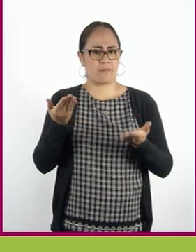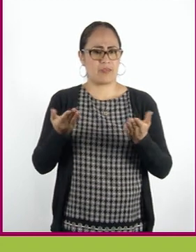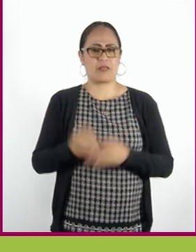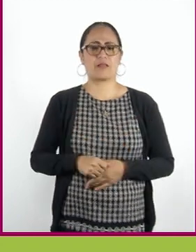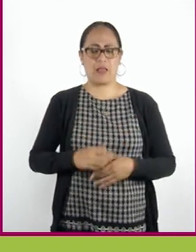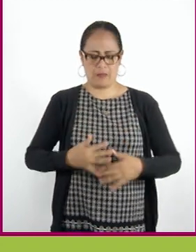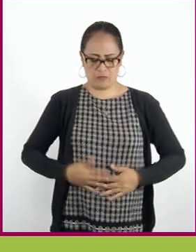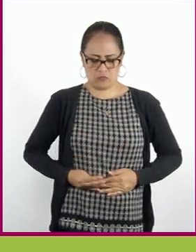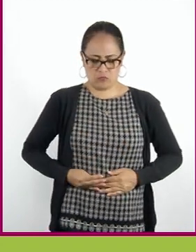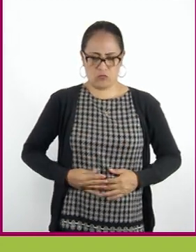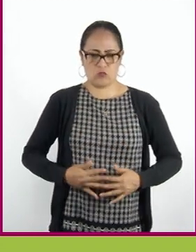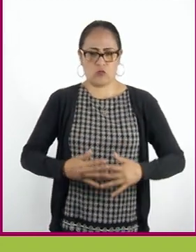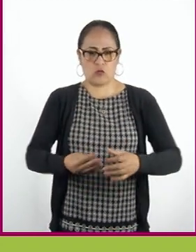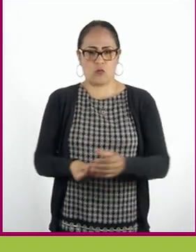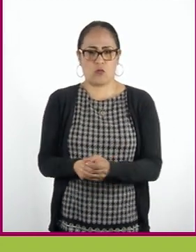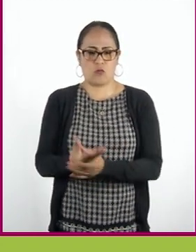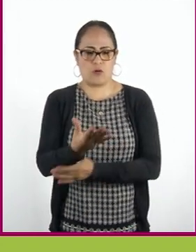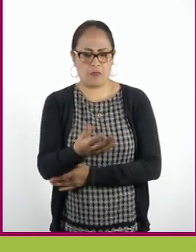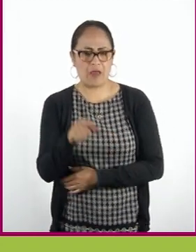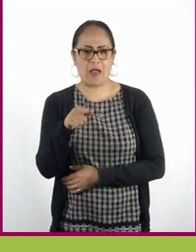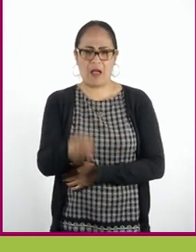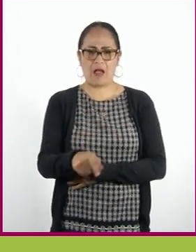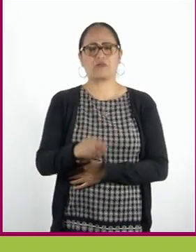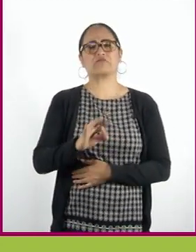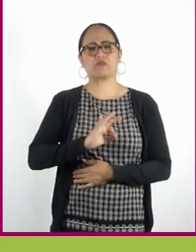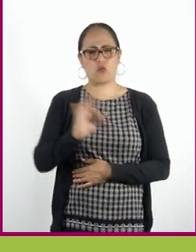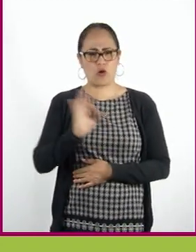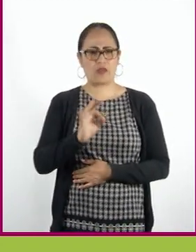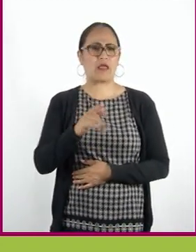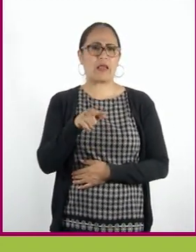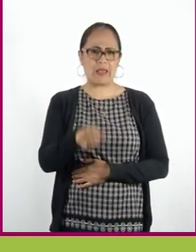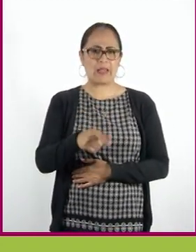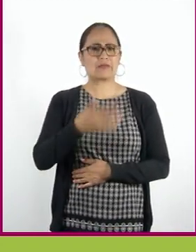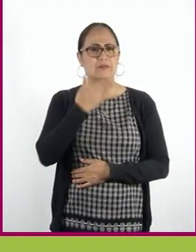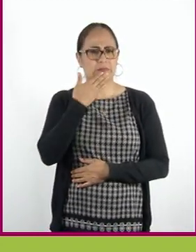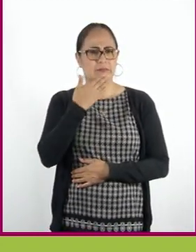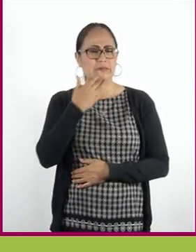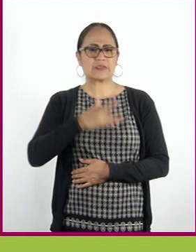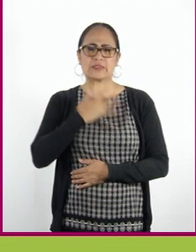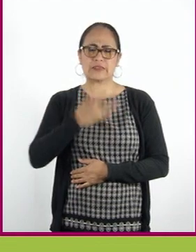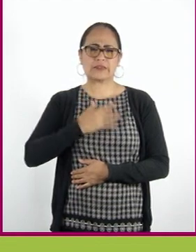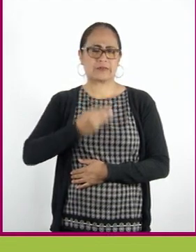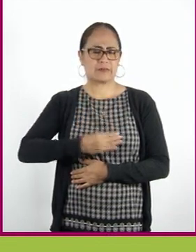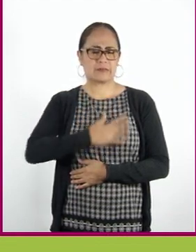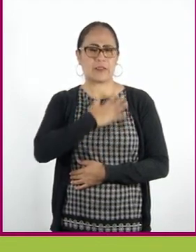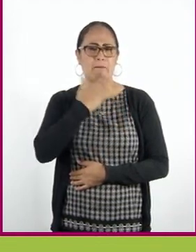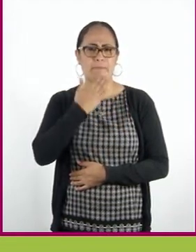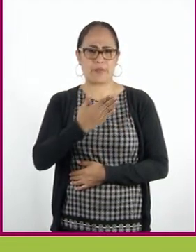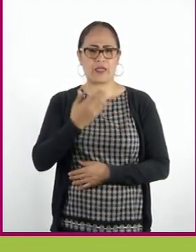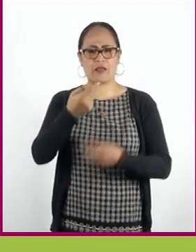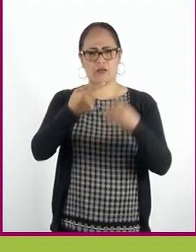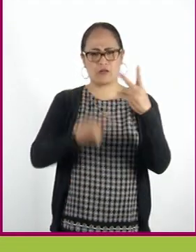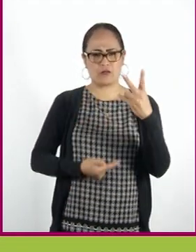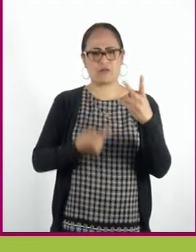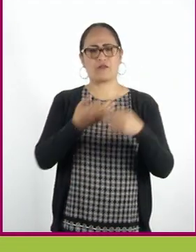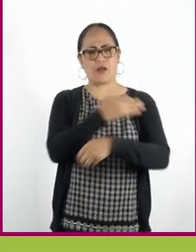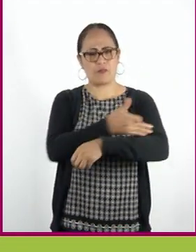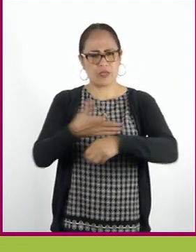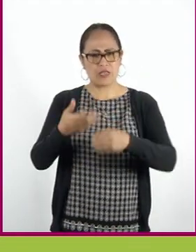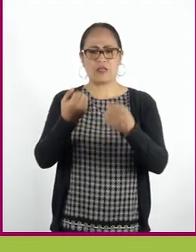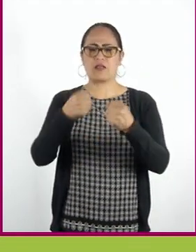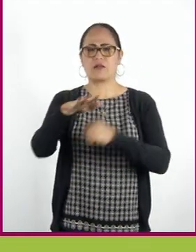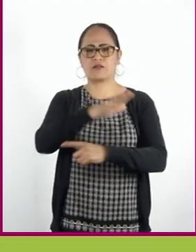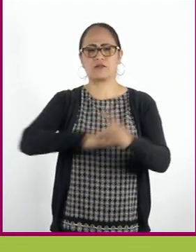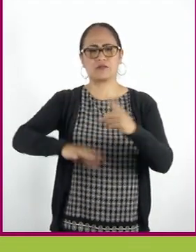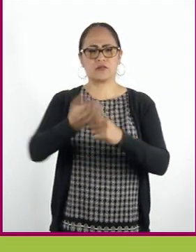ser una vida con mayores posibilidades de bienestar familiar y social. Durante la